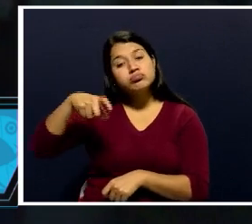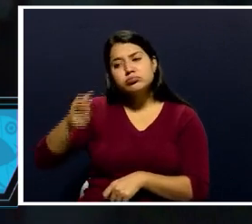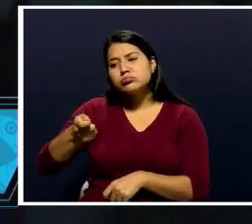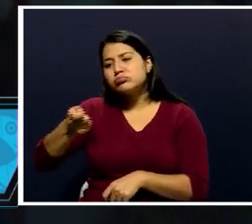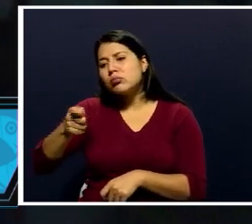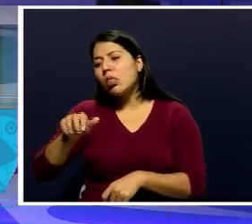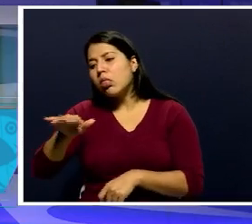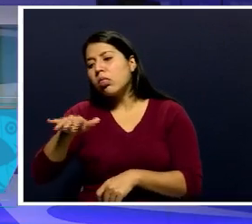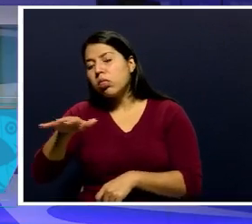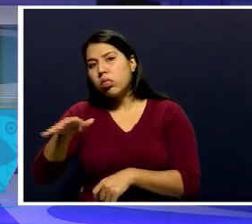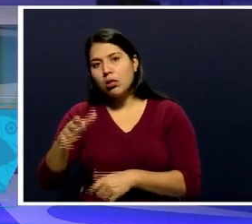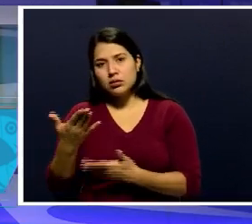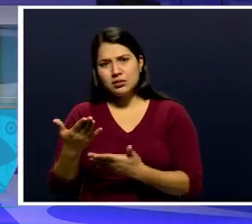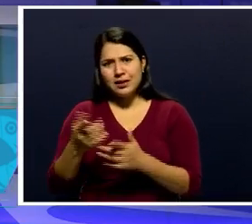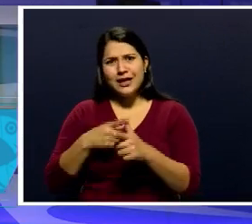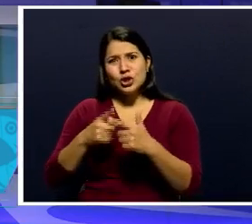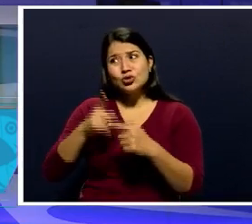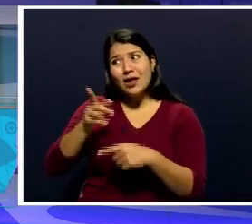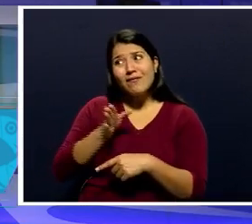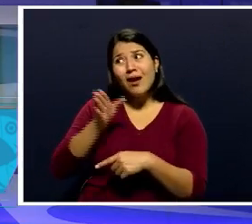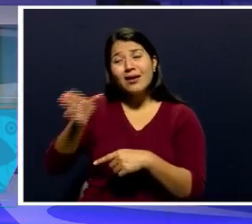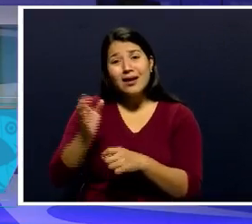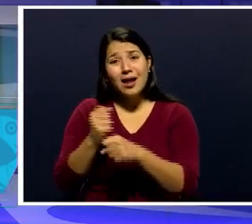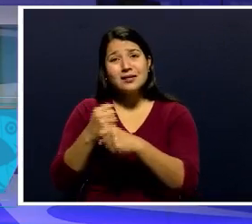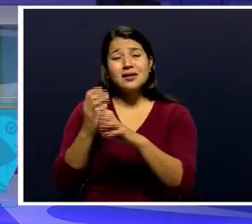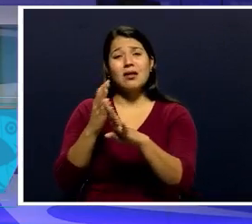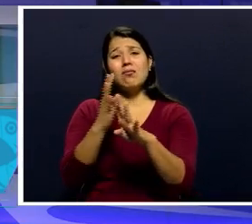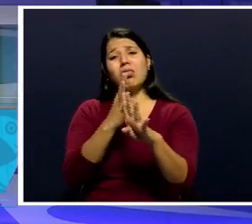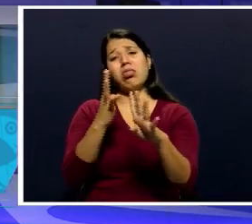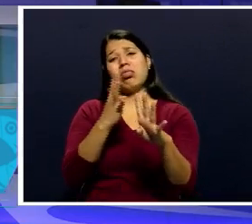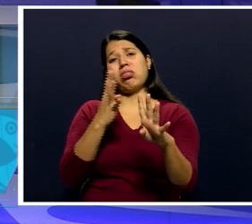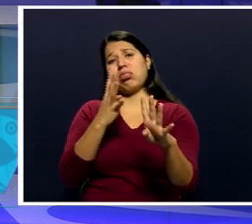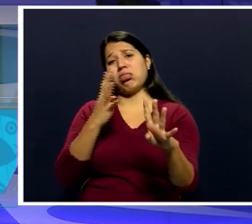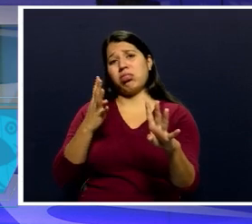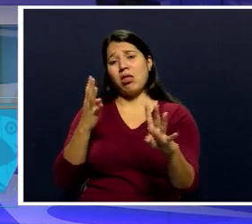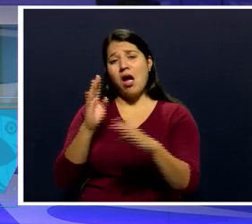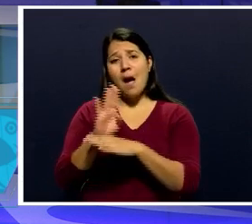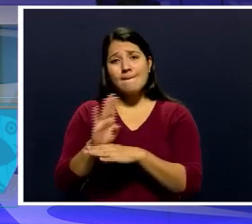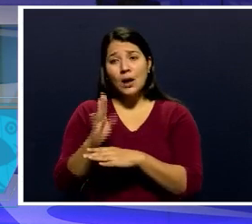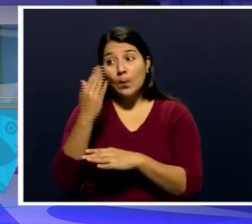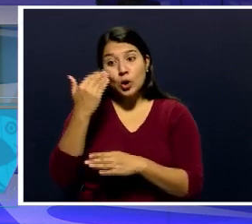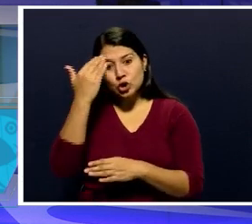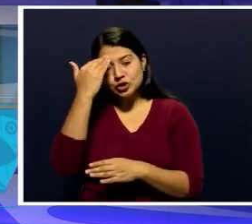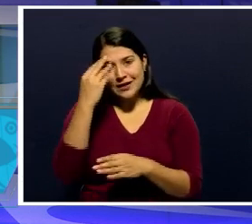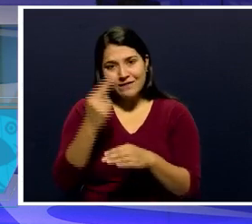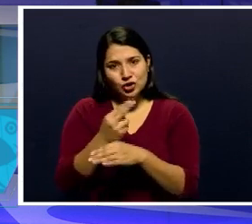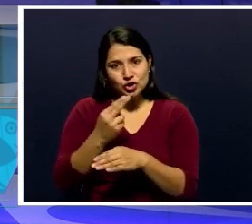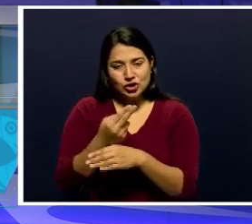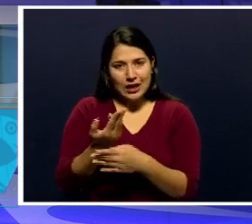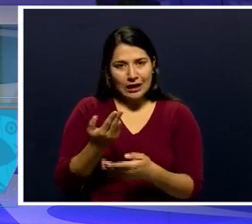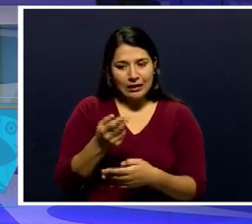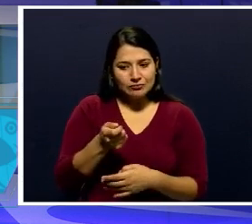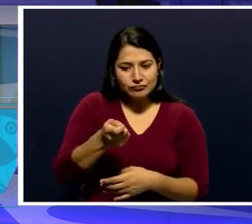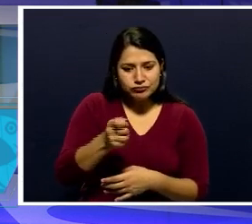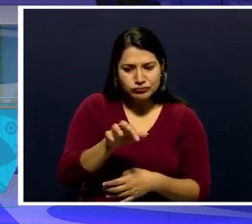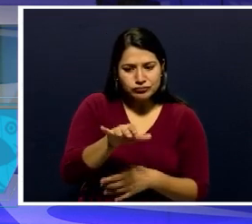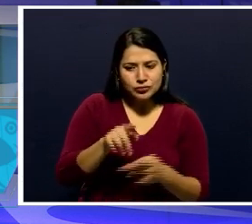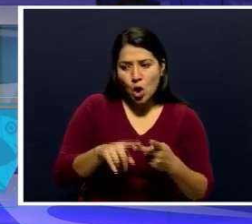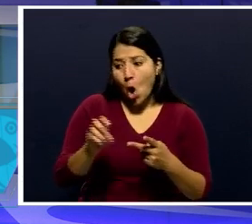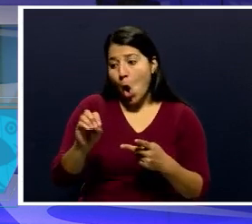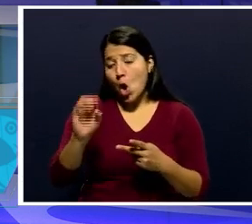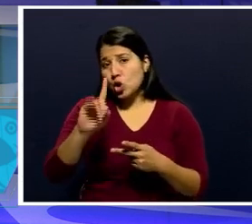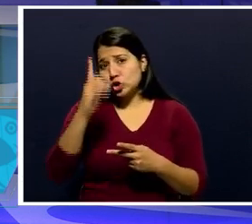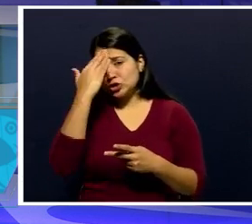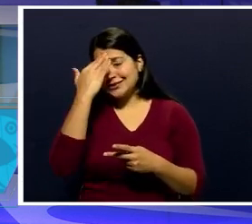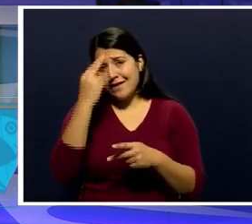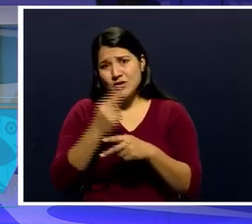y trámites para recibir las ayudas del Estado y aprender a utilizar una tarjeta de débito en estos momentos. Entonces, por supuesto que las personas